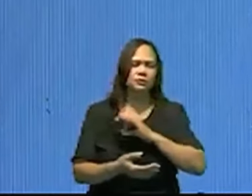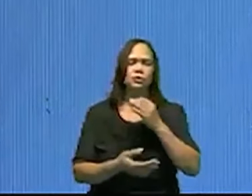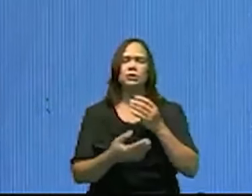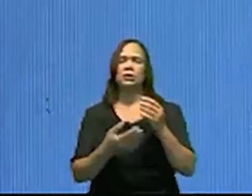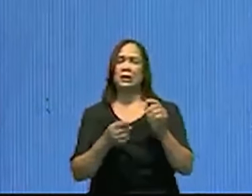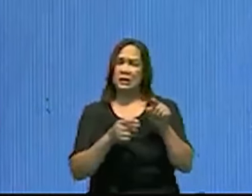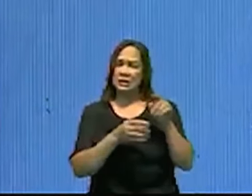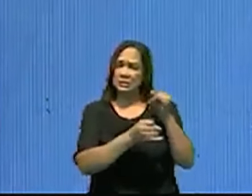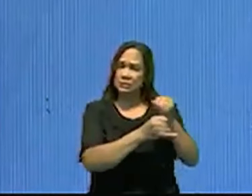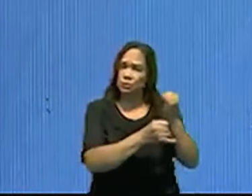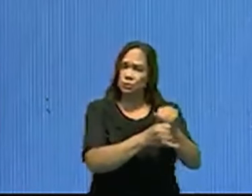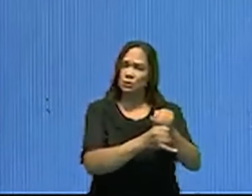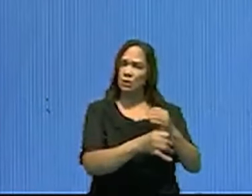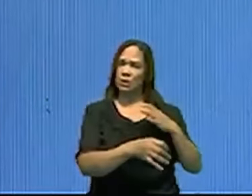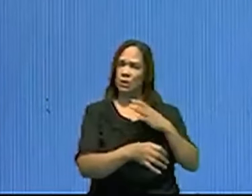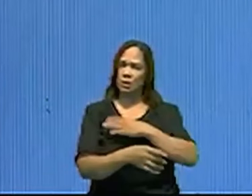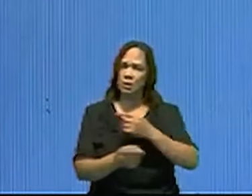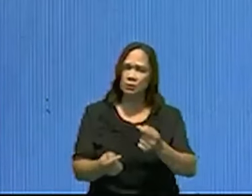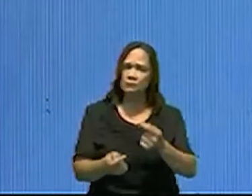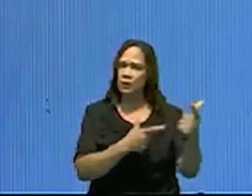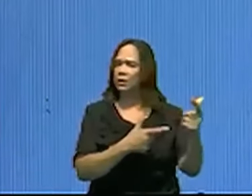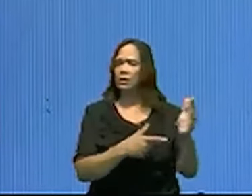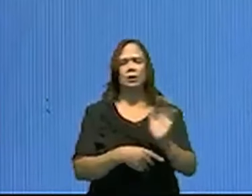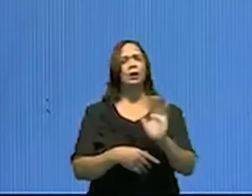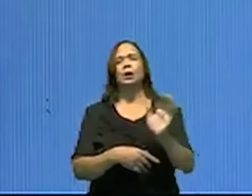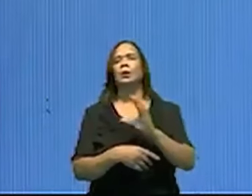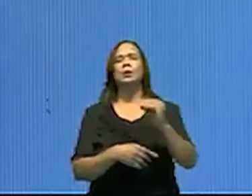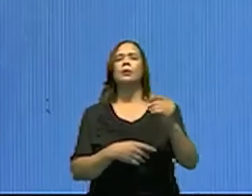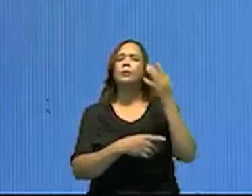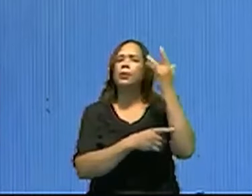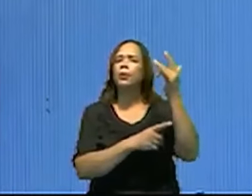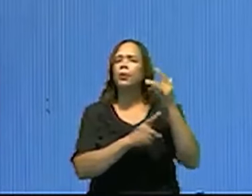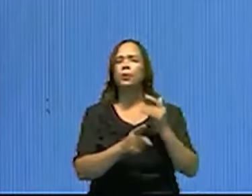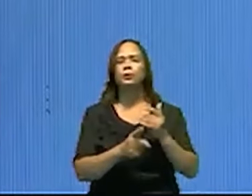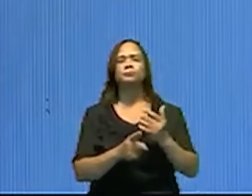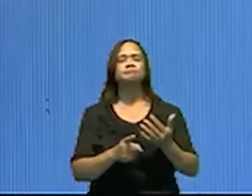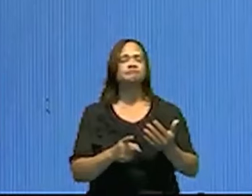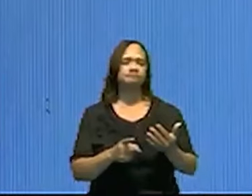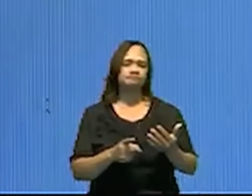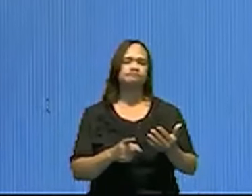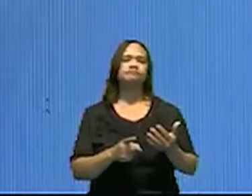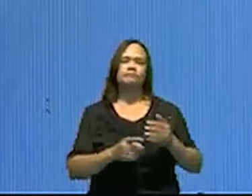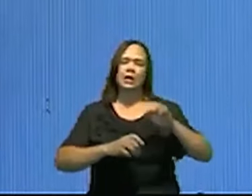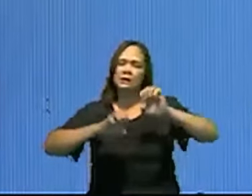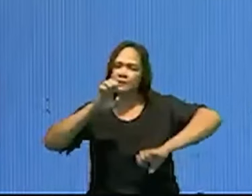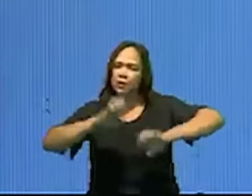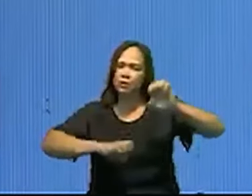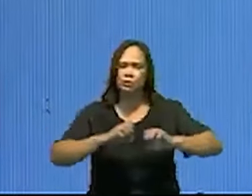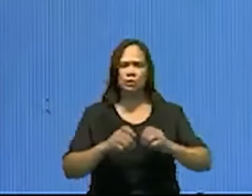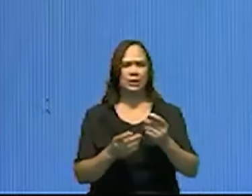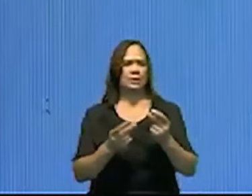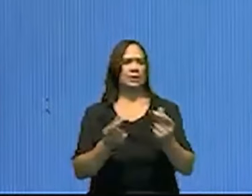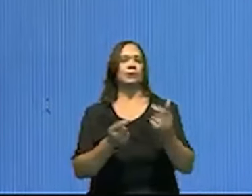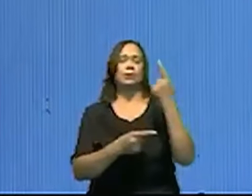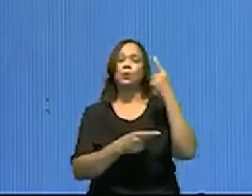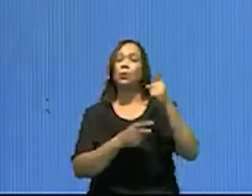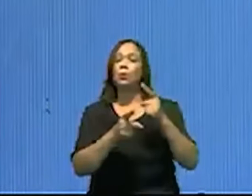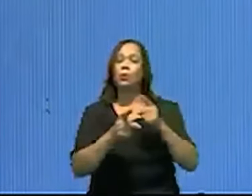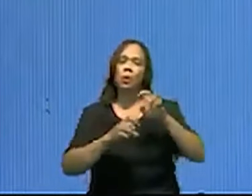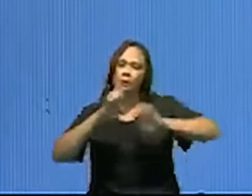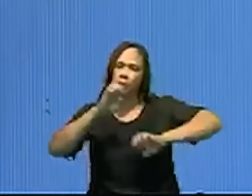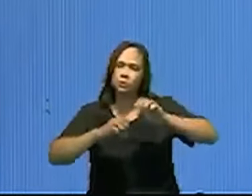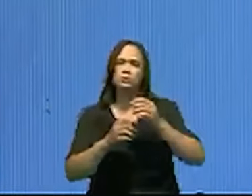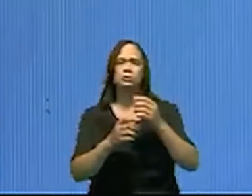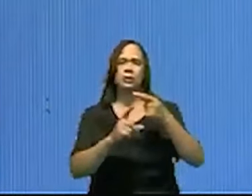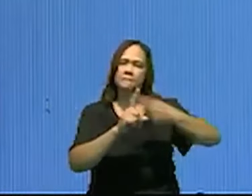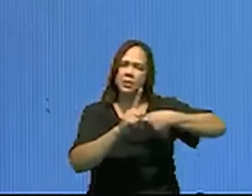que ninguna de estas eliminaciones ha sido tomada sobre la base de estudios a la ligera, sino con análisis de